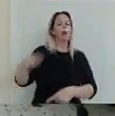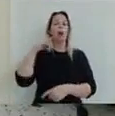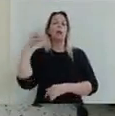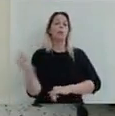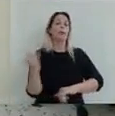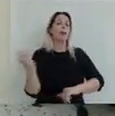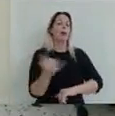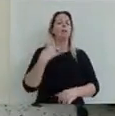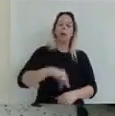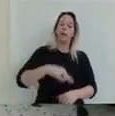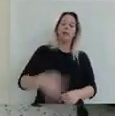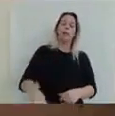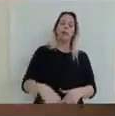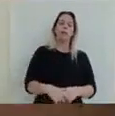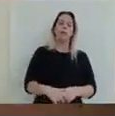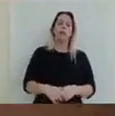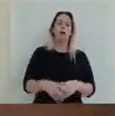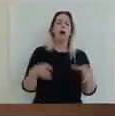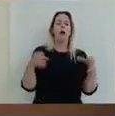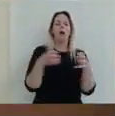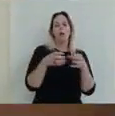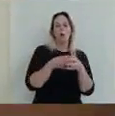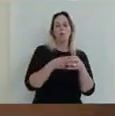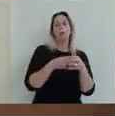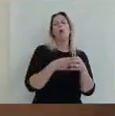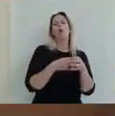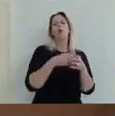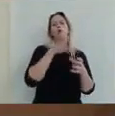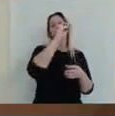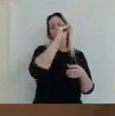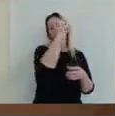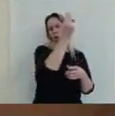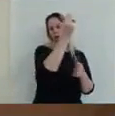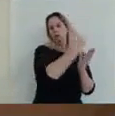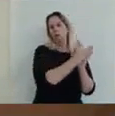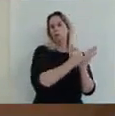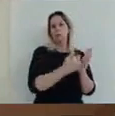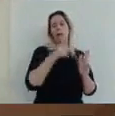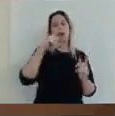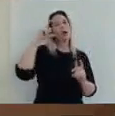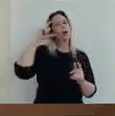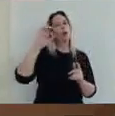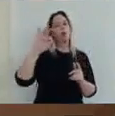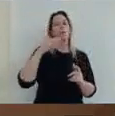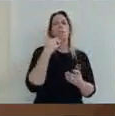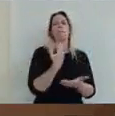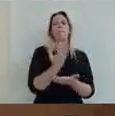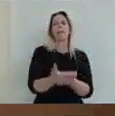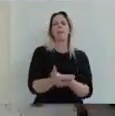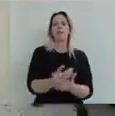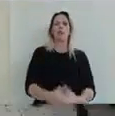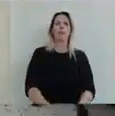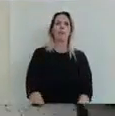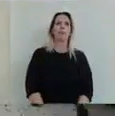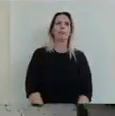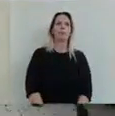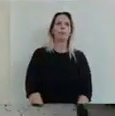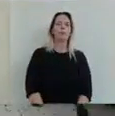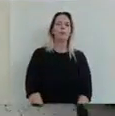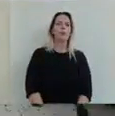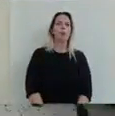de Gaetano, Miño, Gatti, Oniazuc, Bisqui. Concejal Figueredo. Gracias, Presidenta. Yo lo que estuve